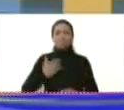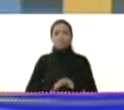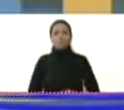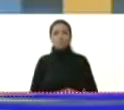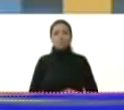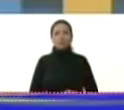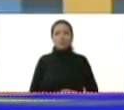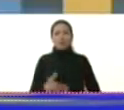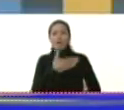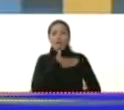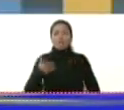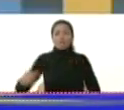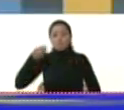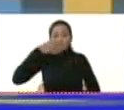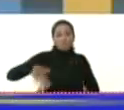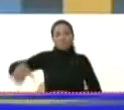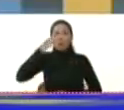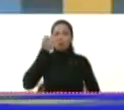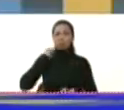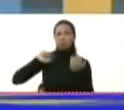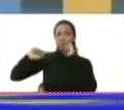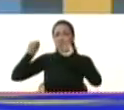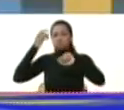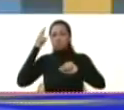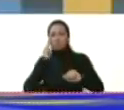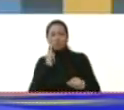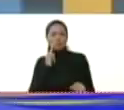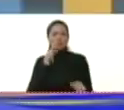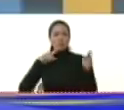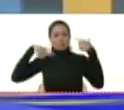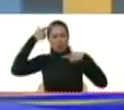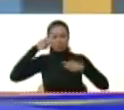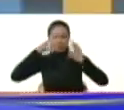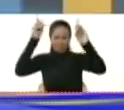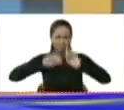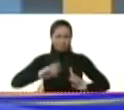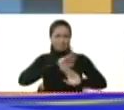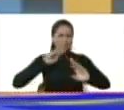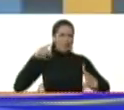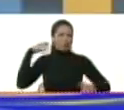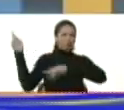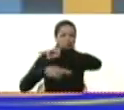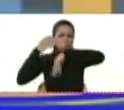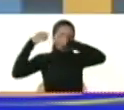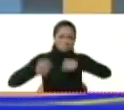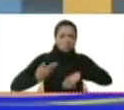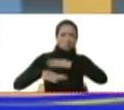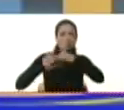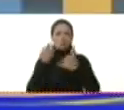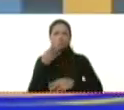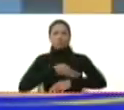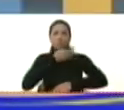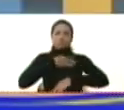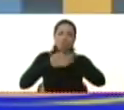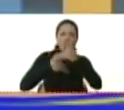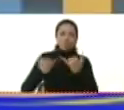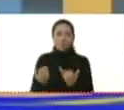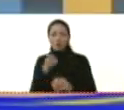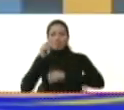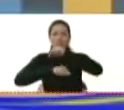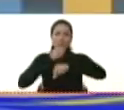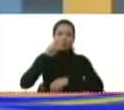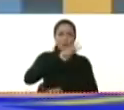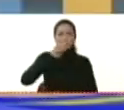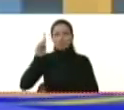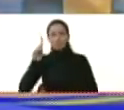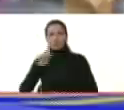pueblo rebelde y cimarrón de Bolívar y Chávez, está decidido a hacer la revolución socialista del siglo